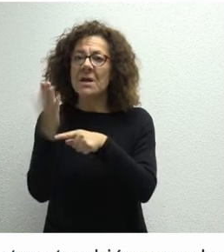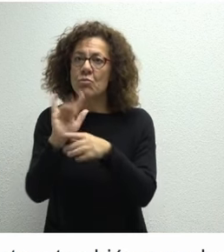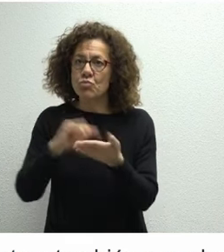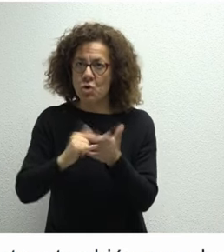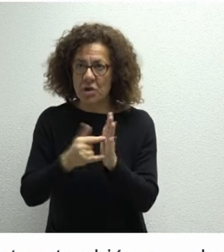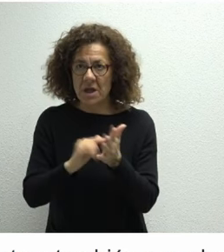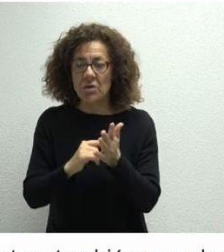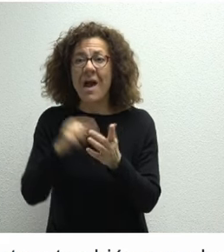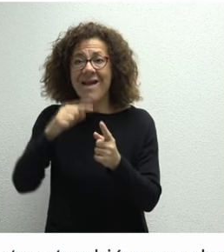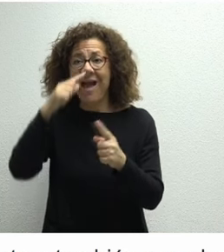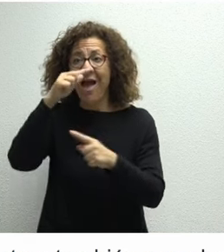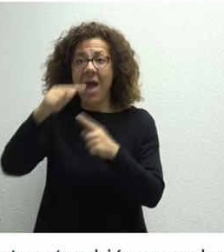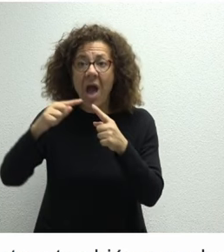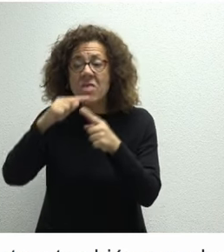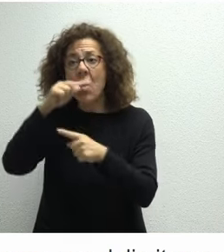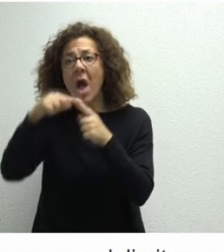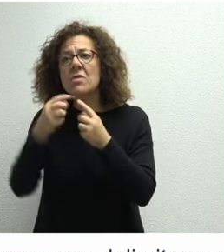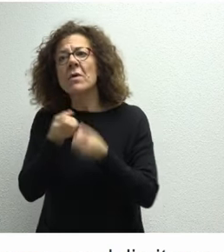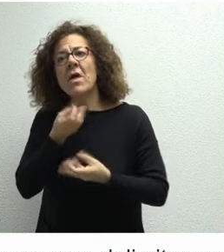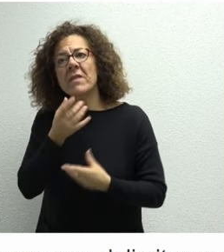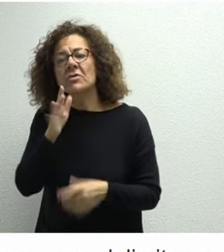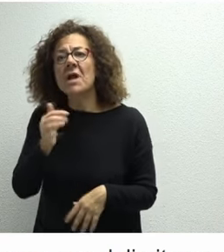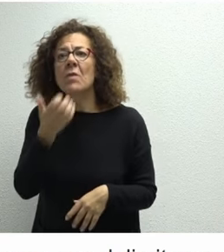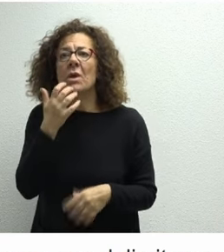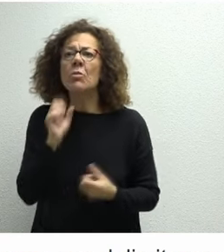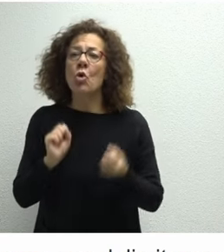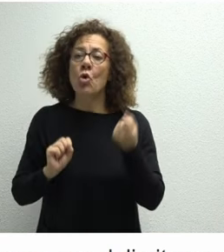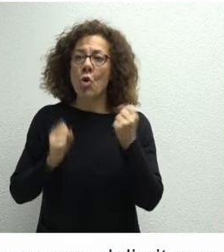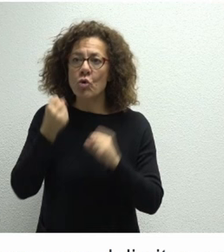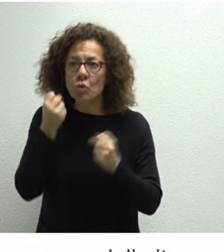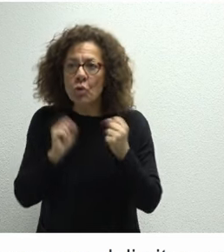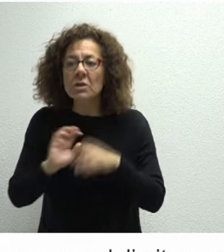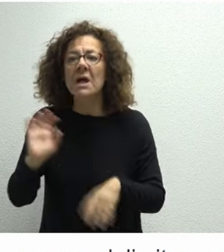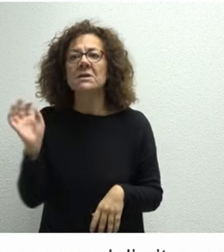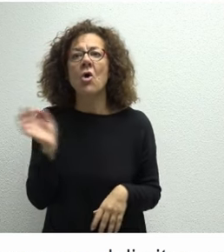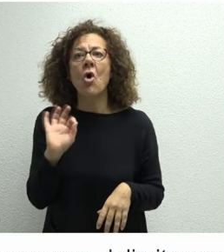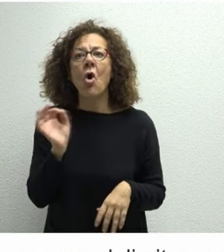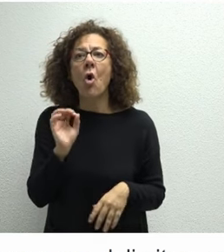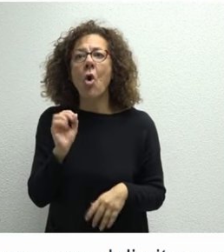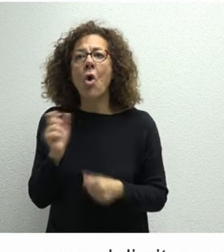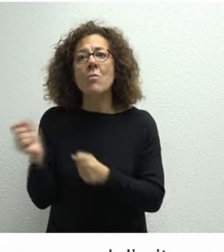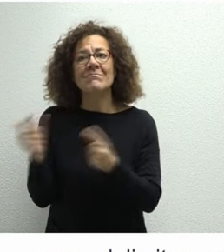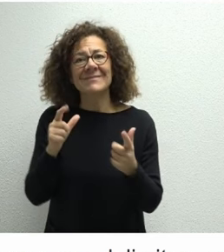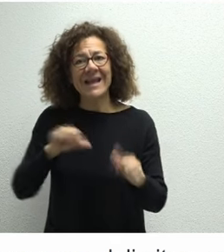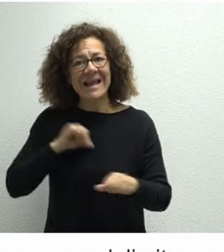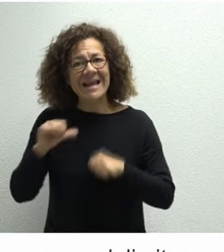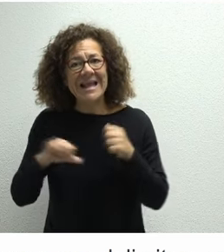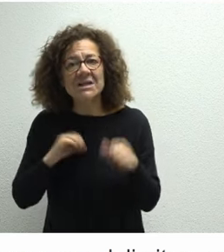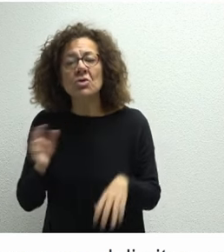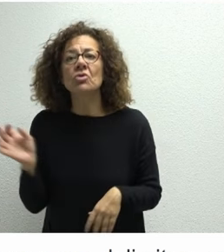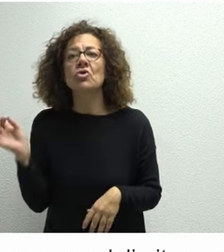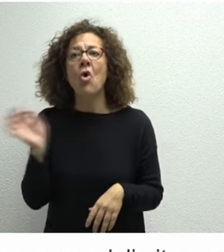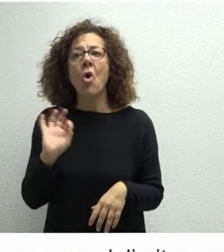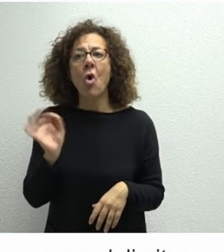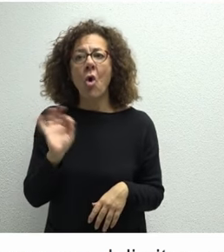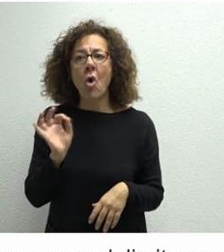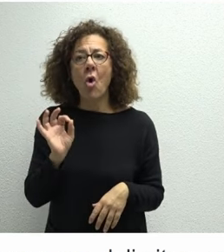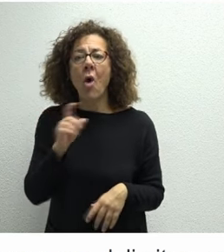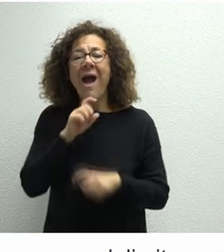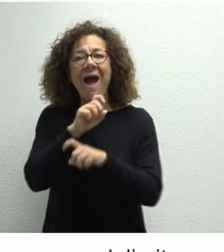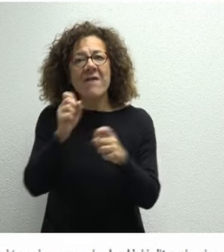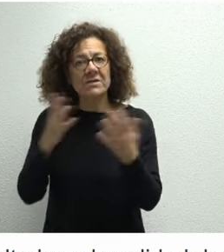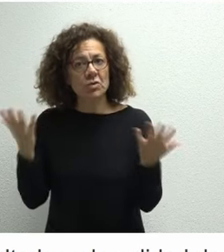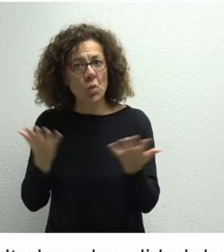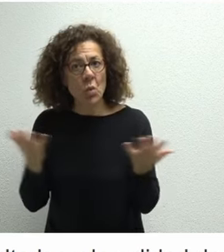os tenemos año tras año algunos datos como por ejemplo conductas Como por ejemplo ingresos como por ejemplo por ejemplo avisos a